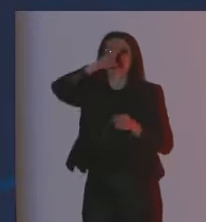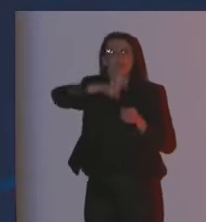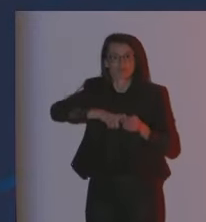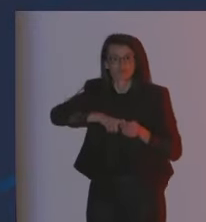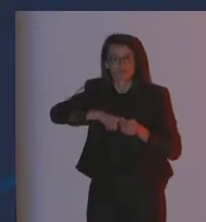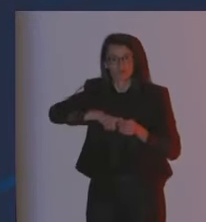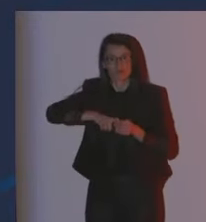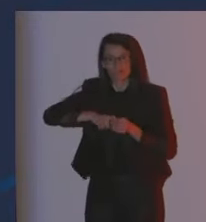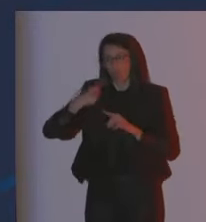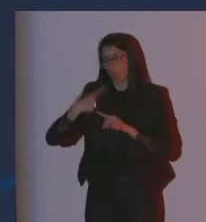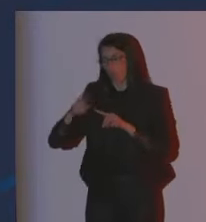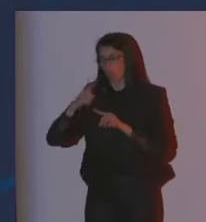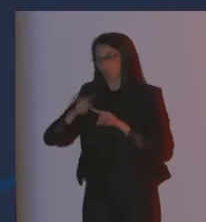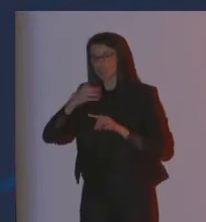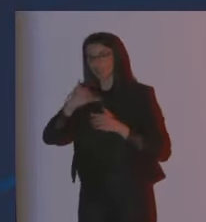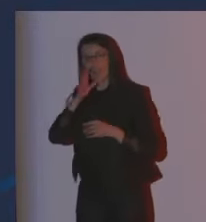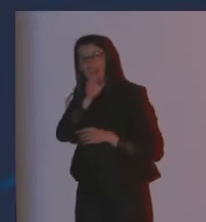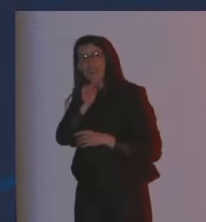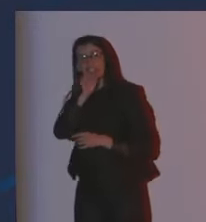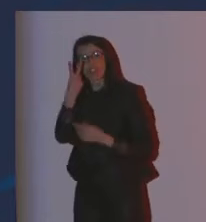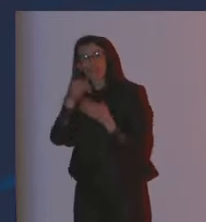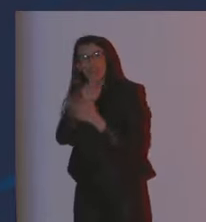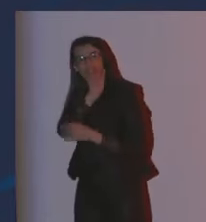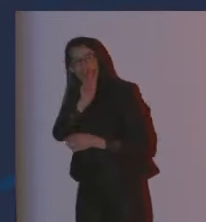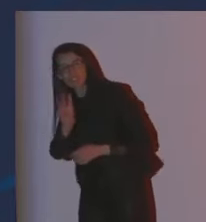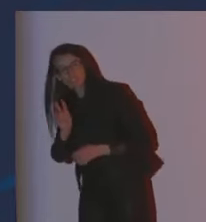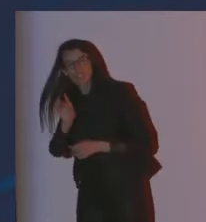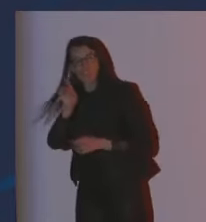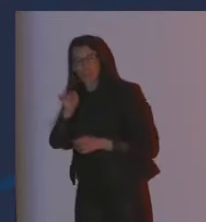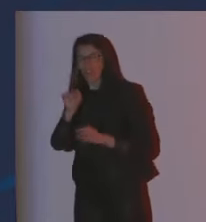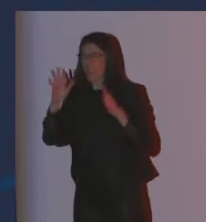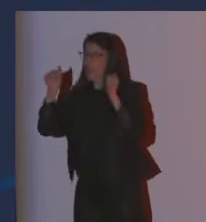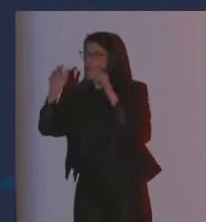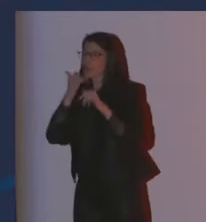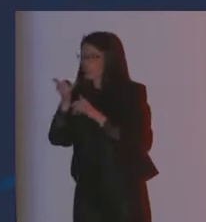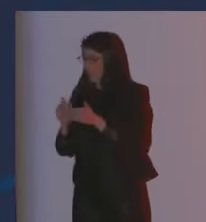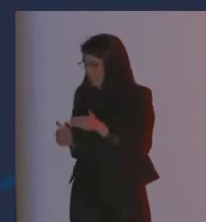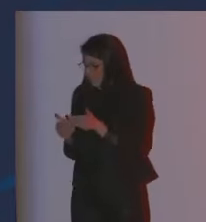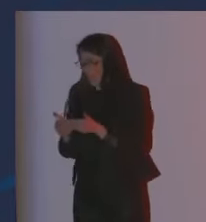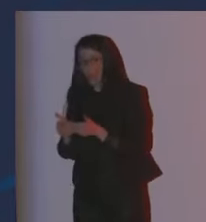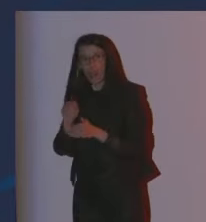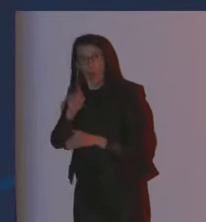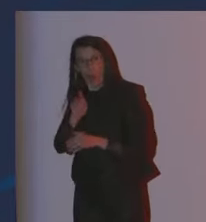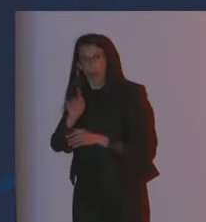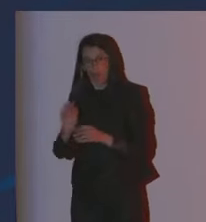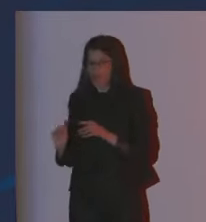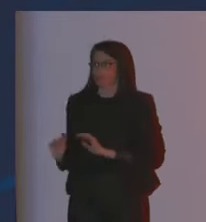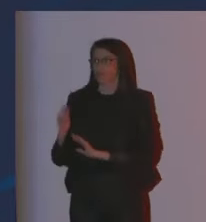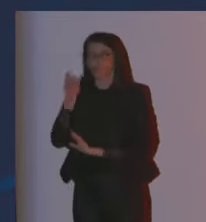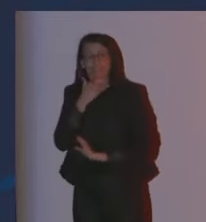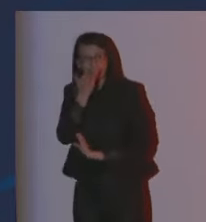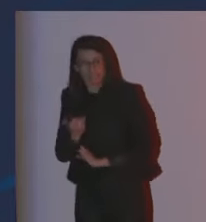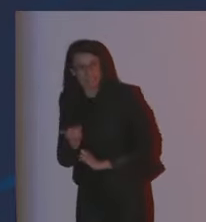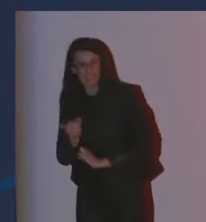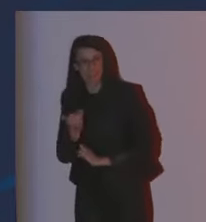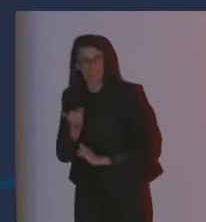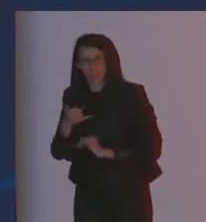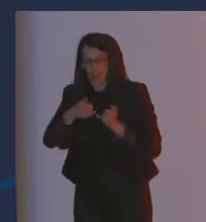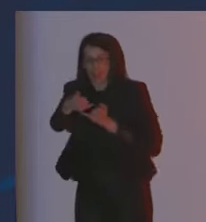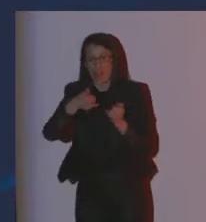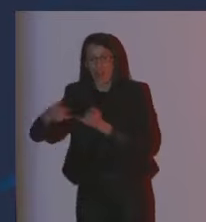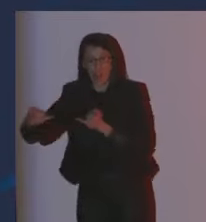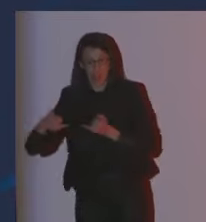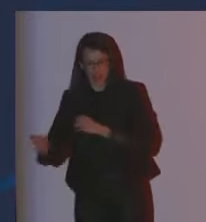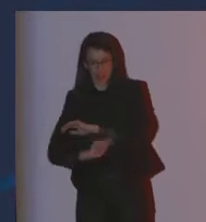de despedir 2023, hoy estamos un poco más cerca de alcanzar nuestras metas, con nuevas líneas estratégicas que